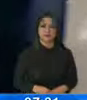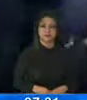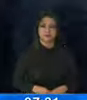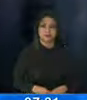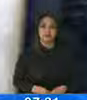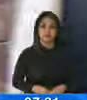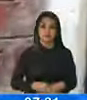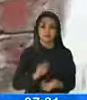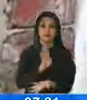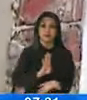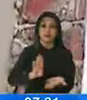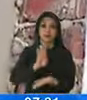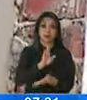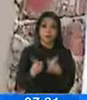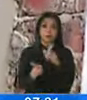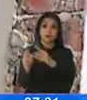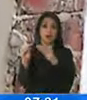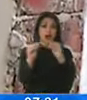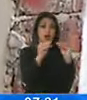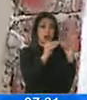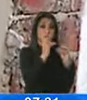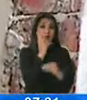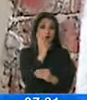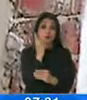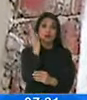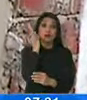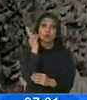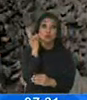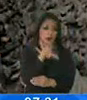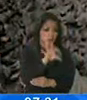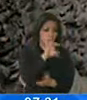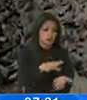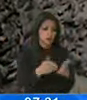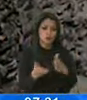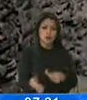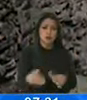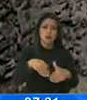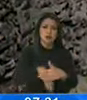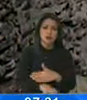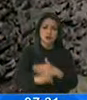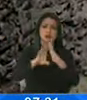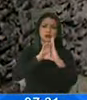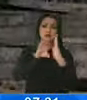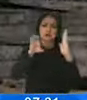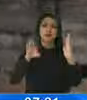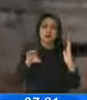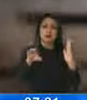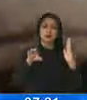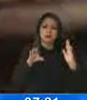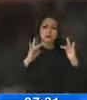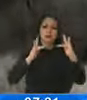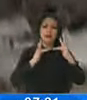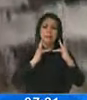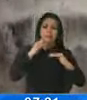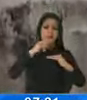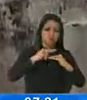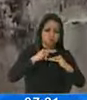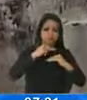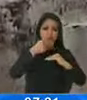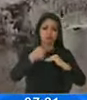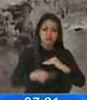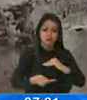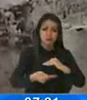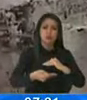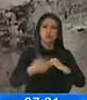En el barrio lo único que cuentan es que vieron a doña Mariana sin vida en el dormitorio de su departamento. Una parte de su cuerpo se